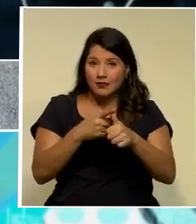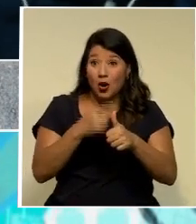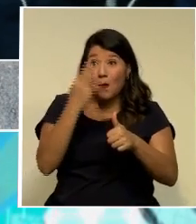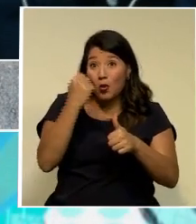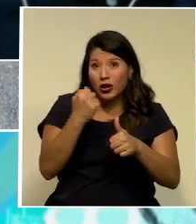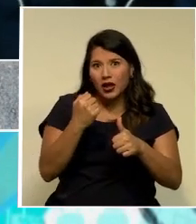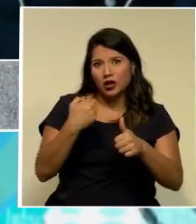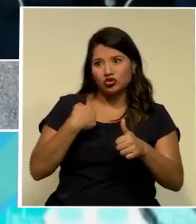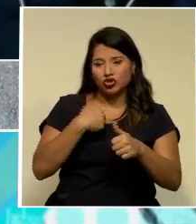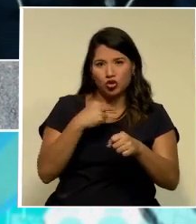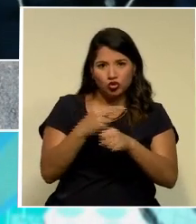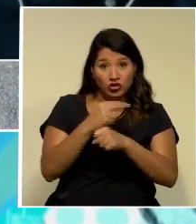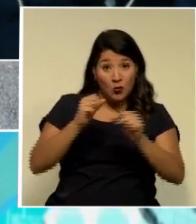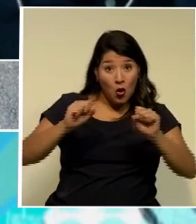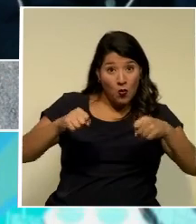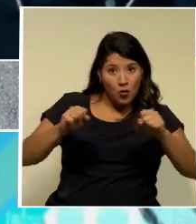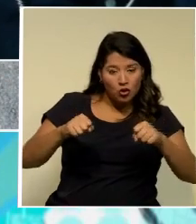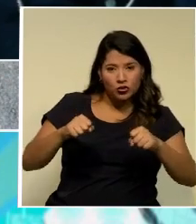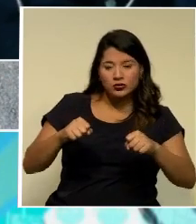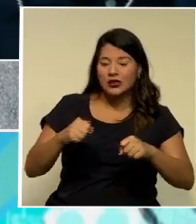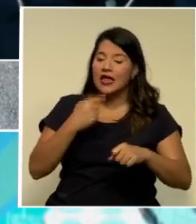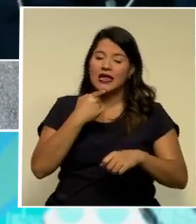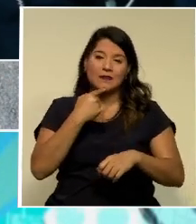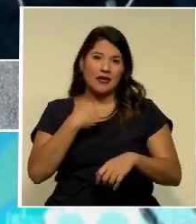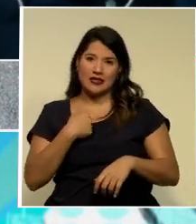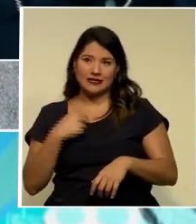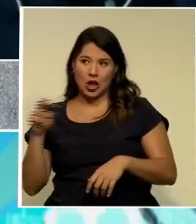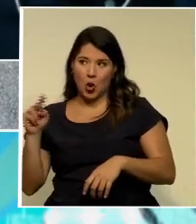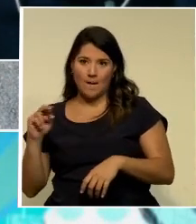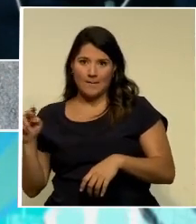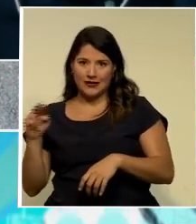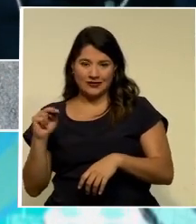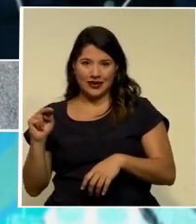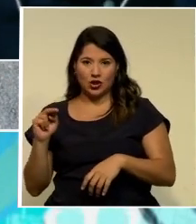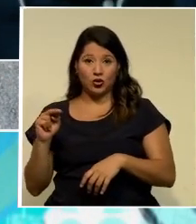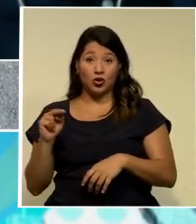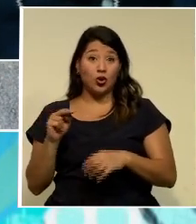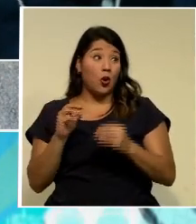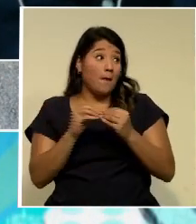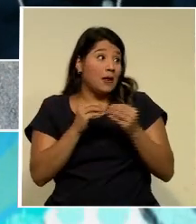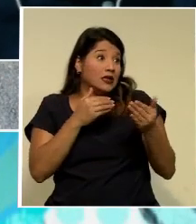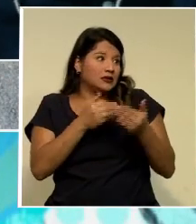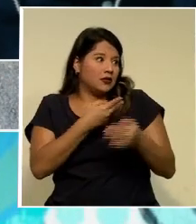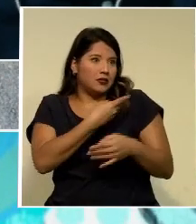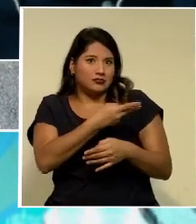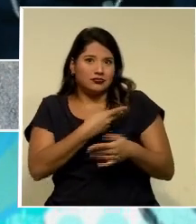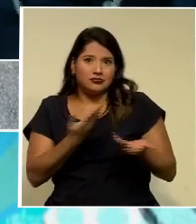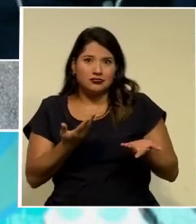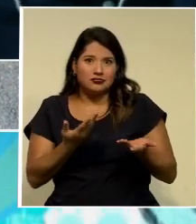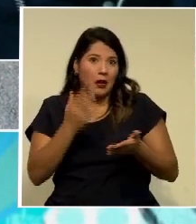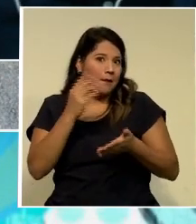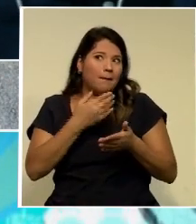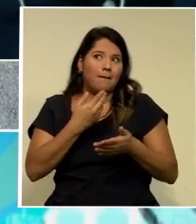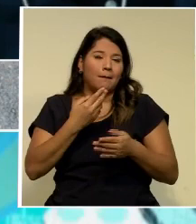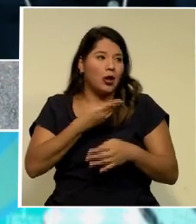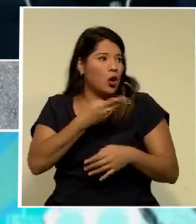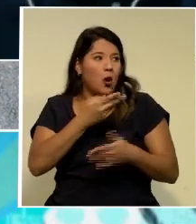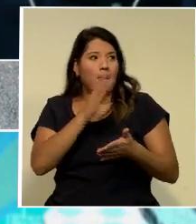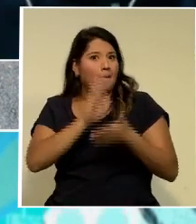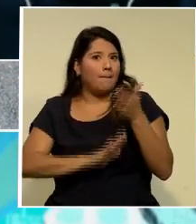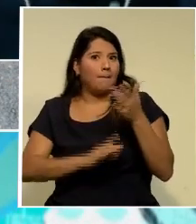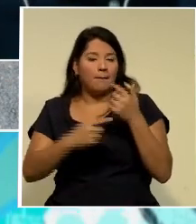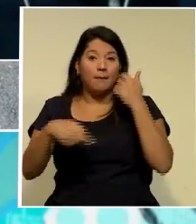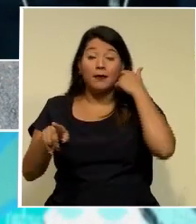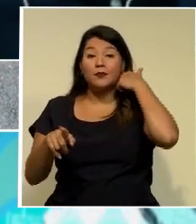motocicleta. Y el editor nos dice, no, me dice, los que más cerca estamos somos nosotros, vámonos corriendo. Entonces nos